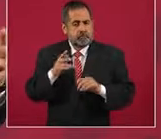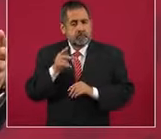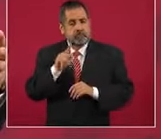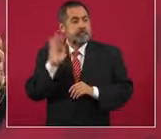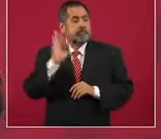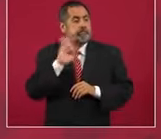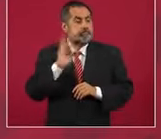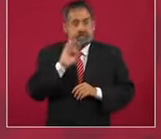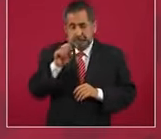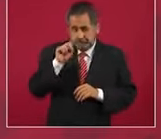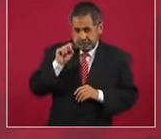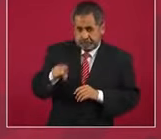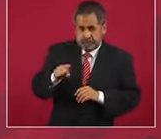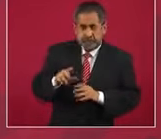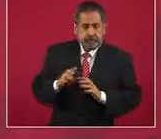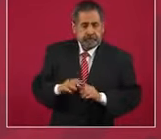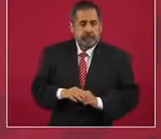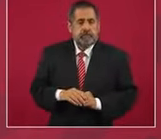mismo